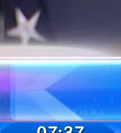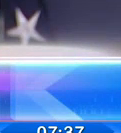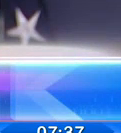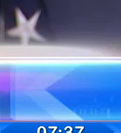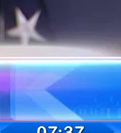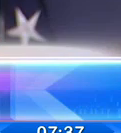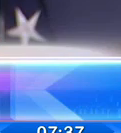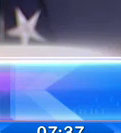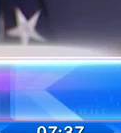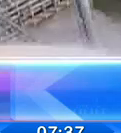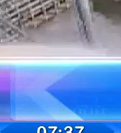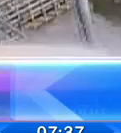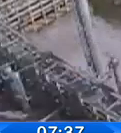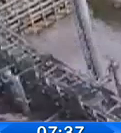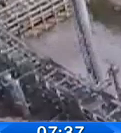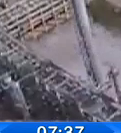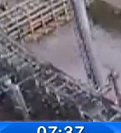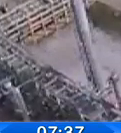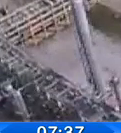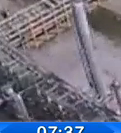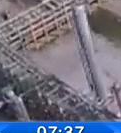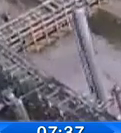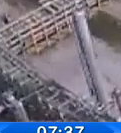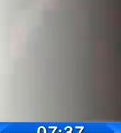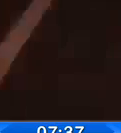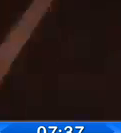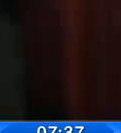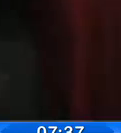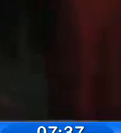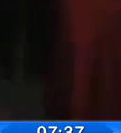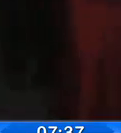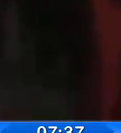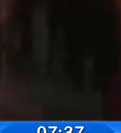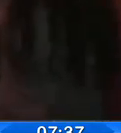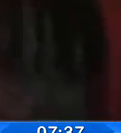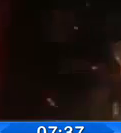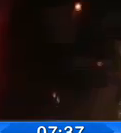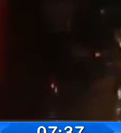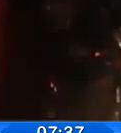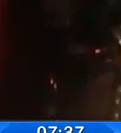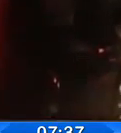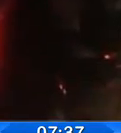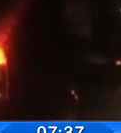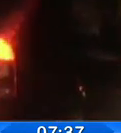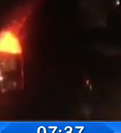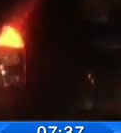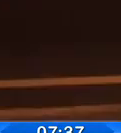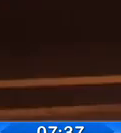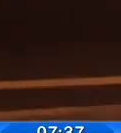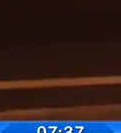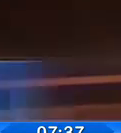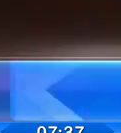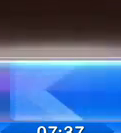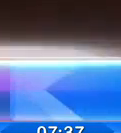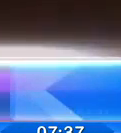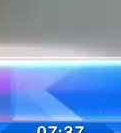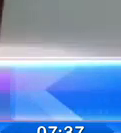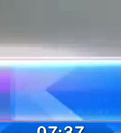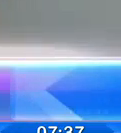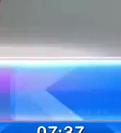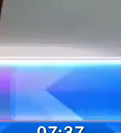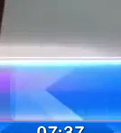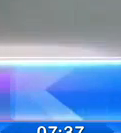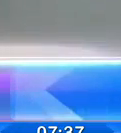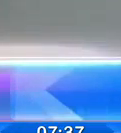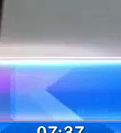contra el gobierno de Maduro. Y cerca de las 21 horas de la noche de ayer, se llegó a un acuerdo entre dirigentes indígenas y el